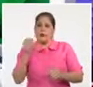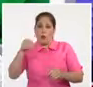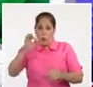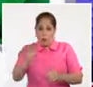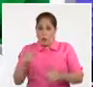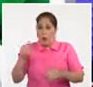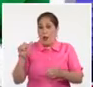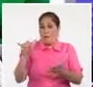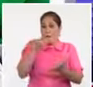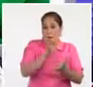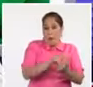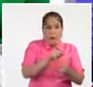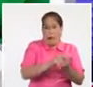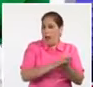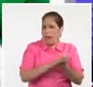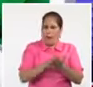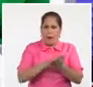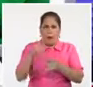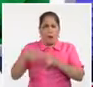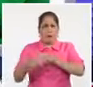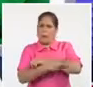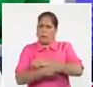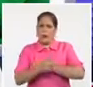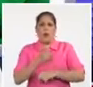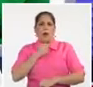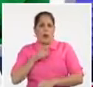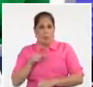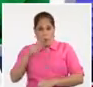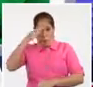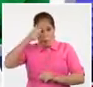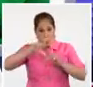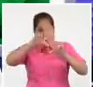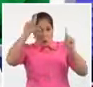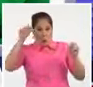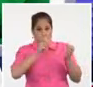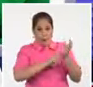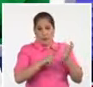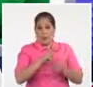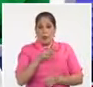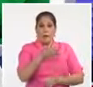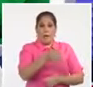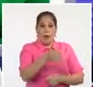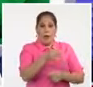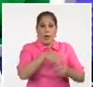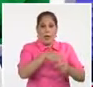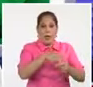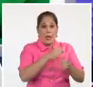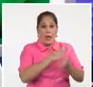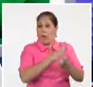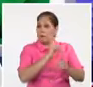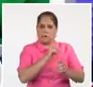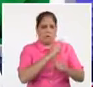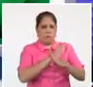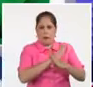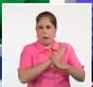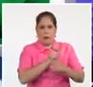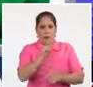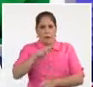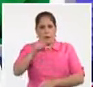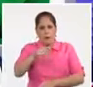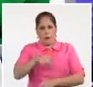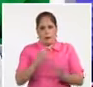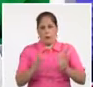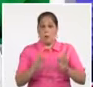que serían importados no de otros países, sino de otros territorios, pues puede lograr esto también un poco que